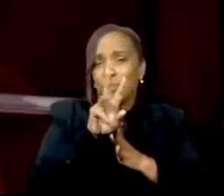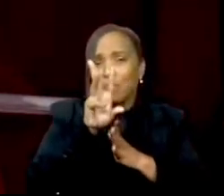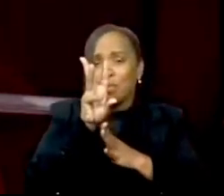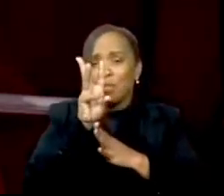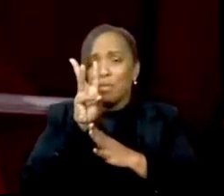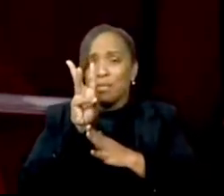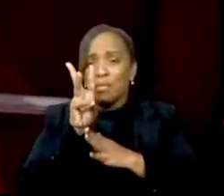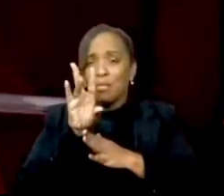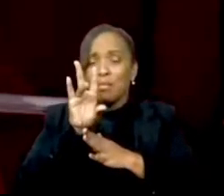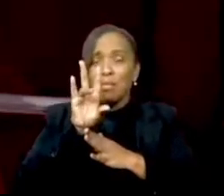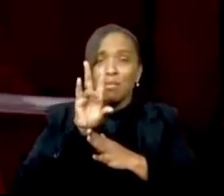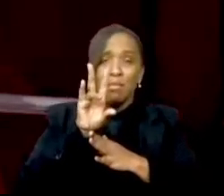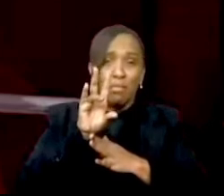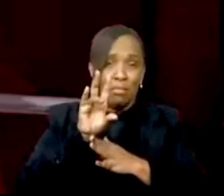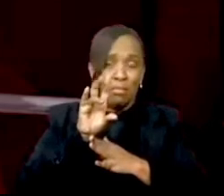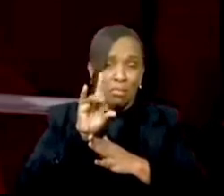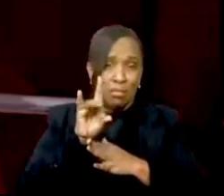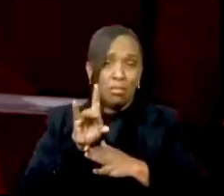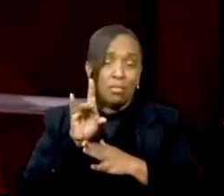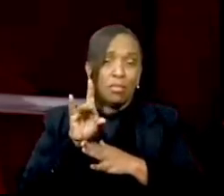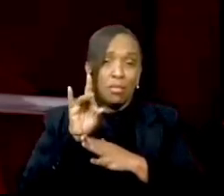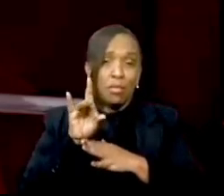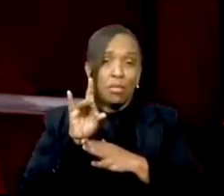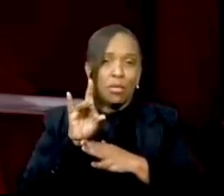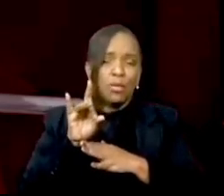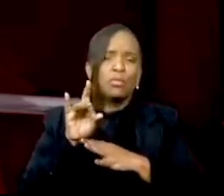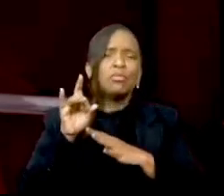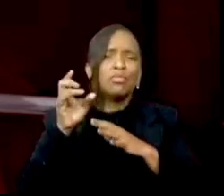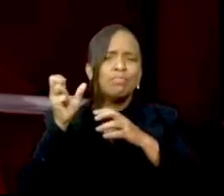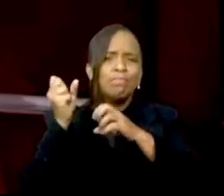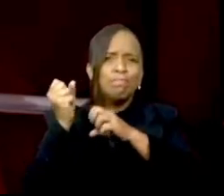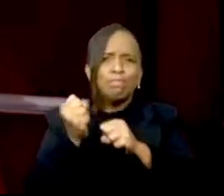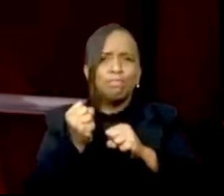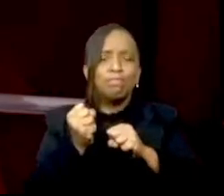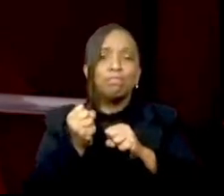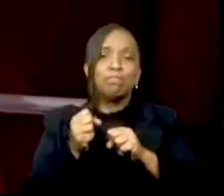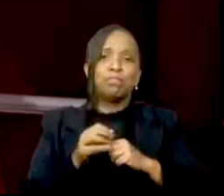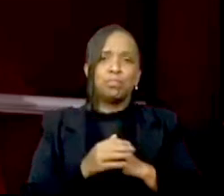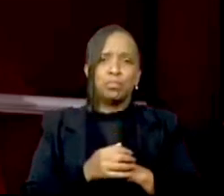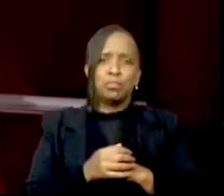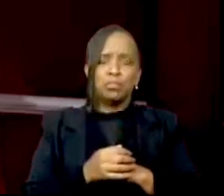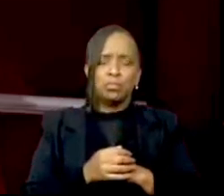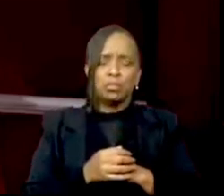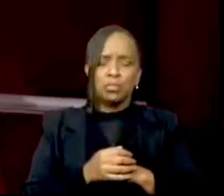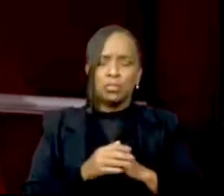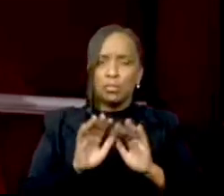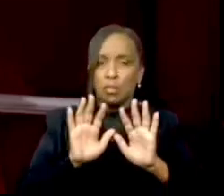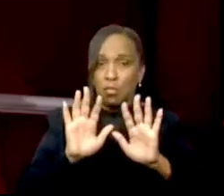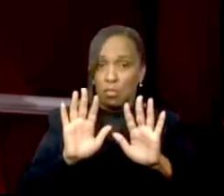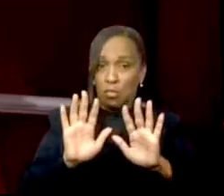sorprende me sorprende que los colegas de los